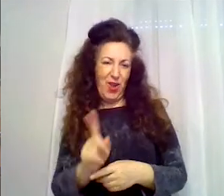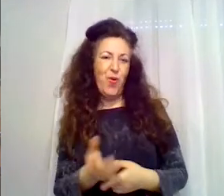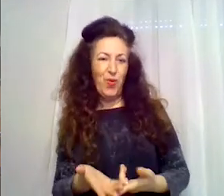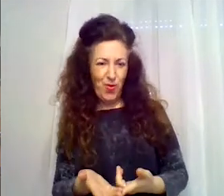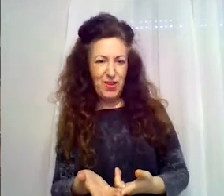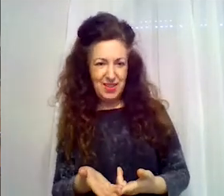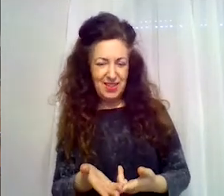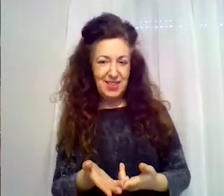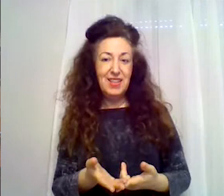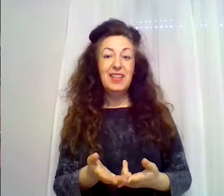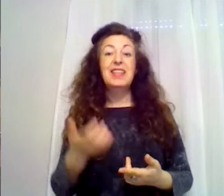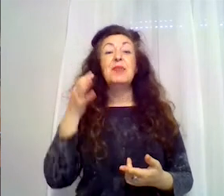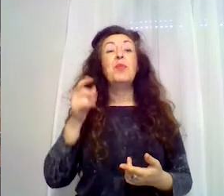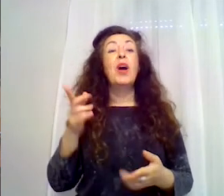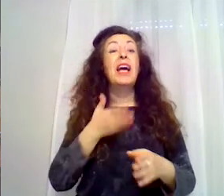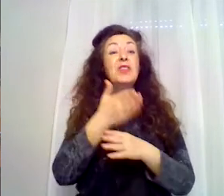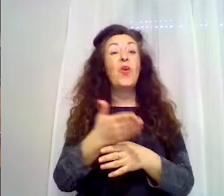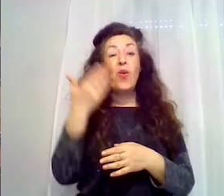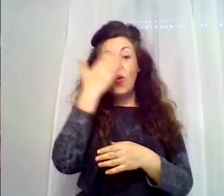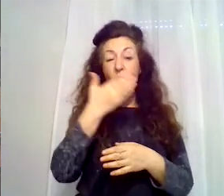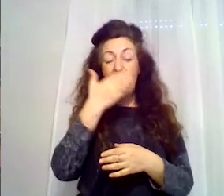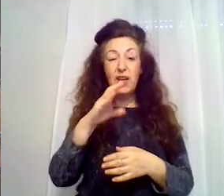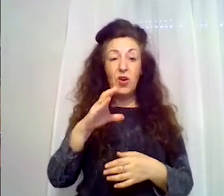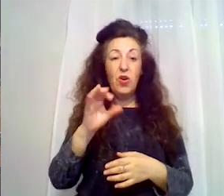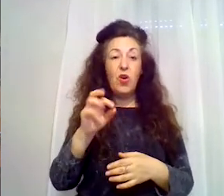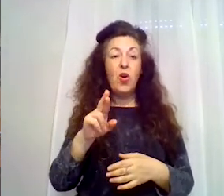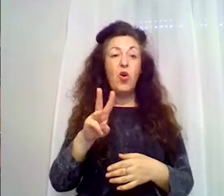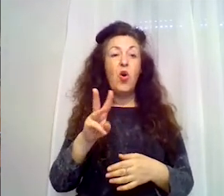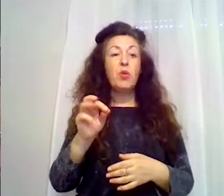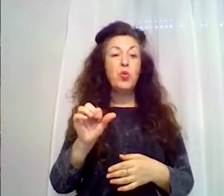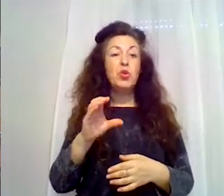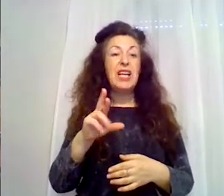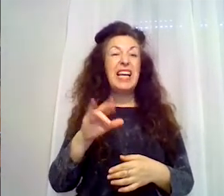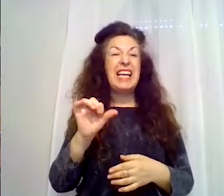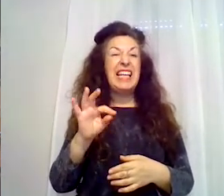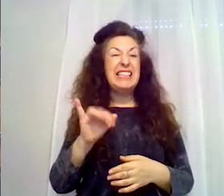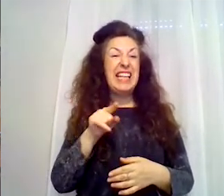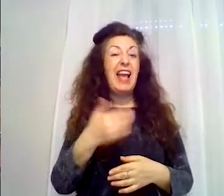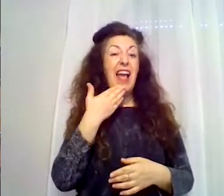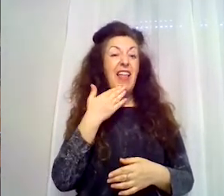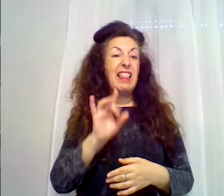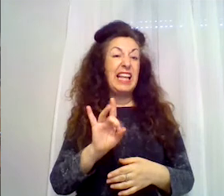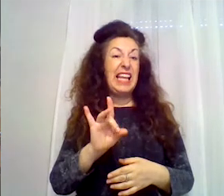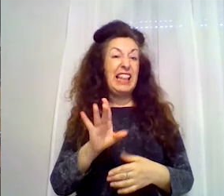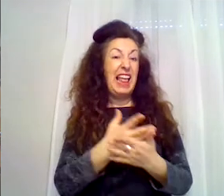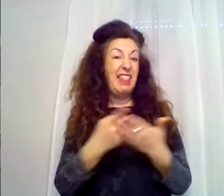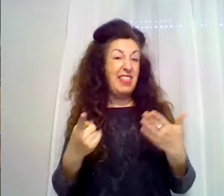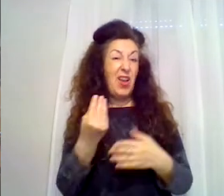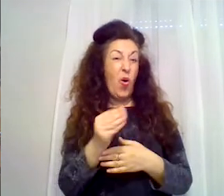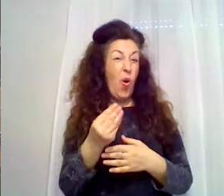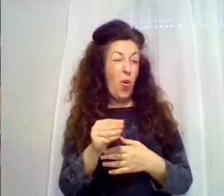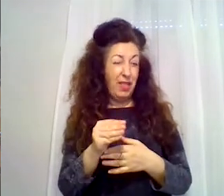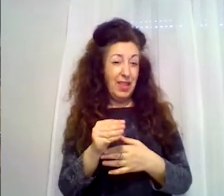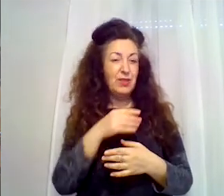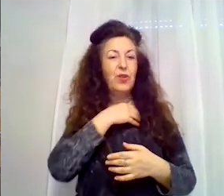parte el final del Renacimiento, el inicio del Barroco, con lo que el Barroco tiene también todavía de herencias clasicistas, pero sí nos pone